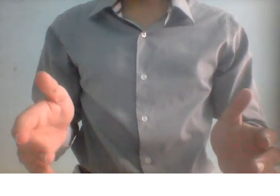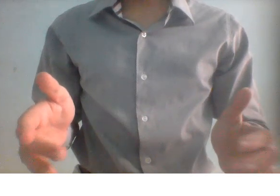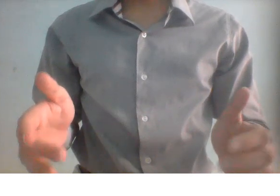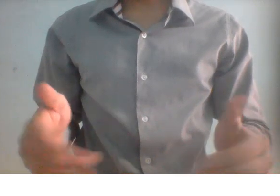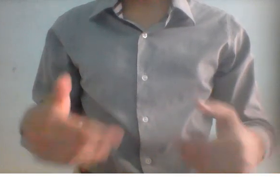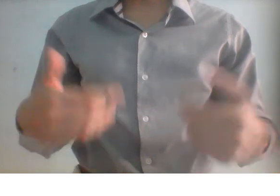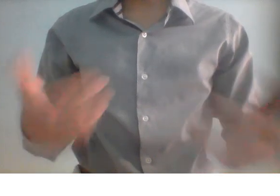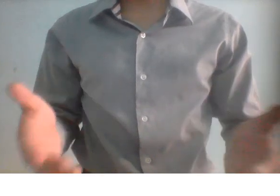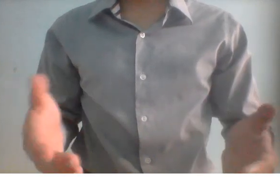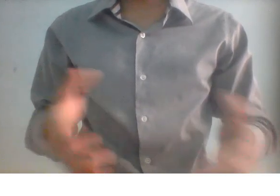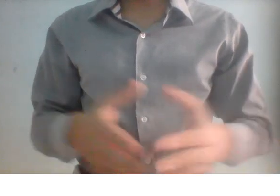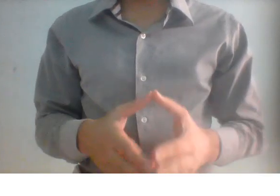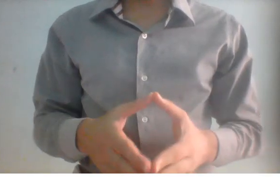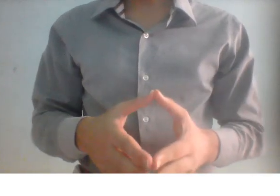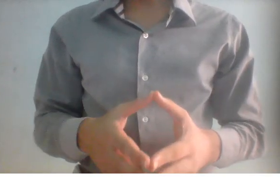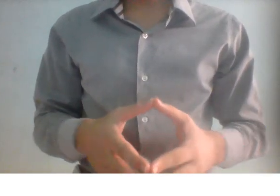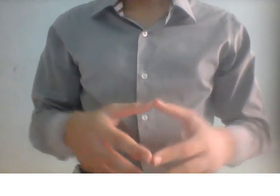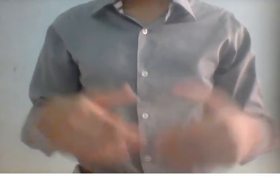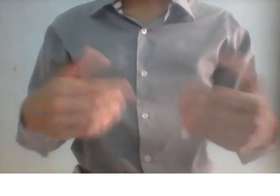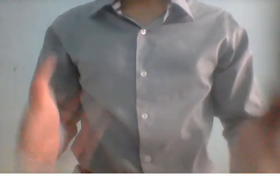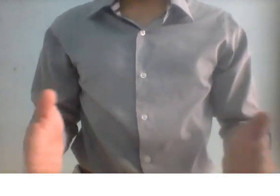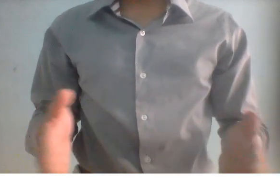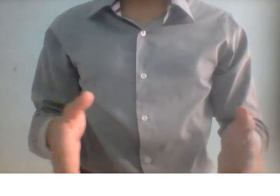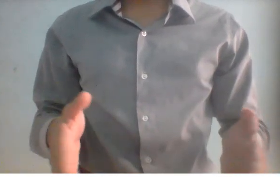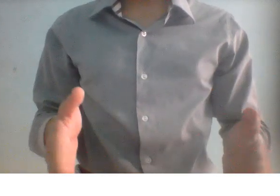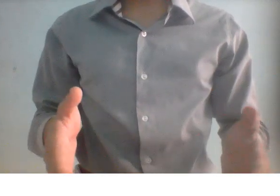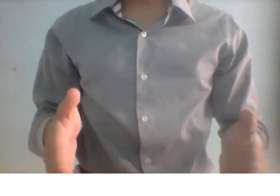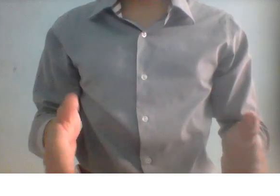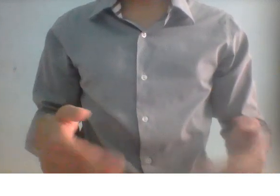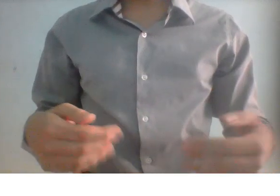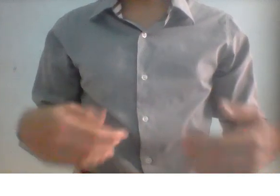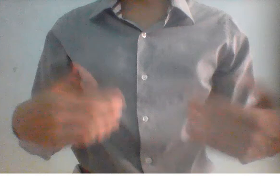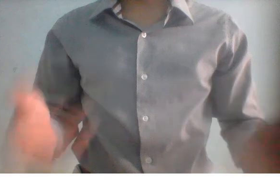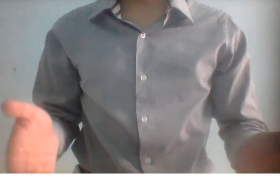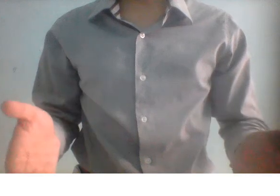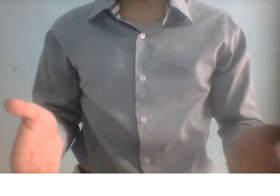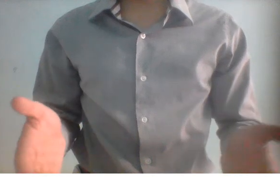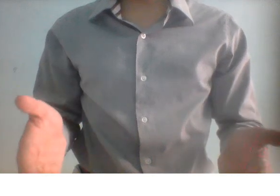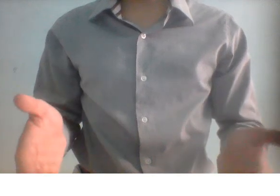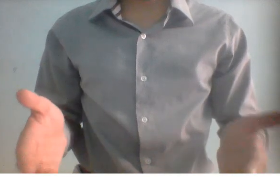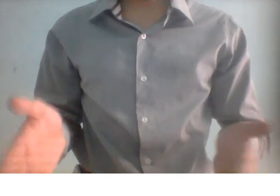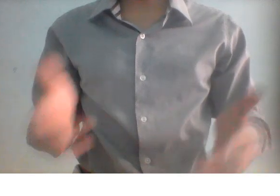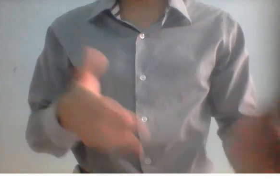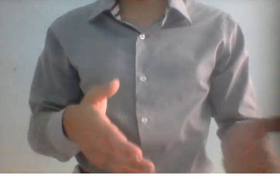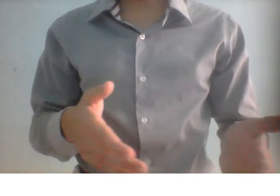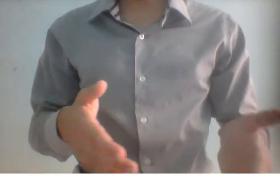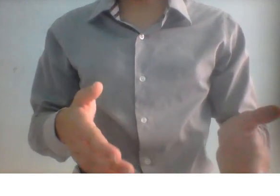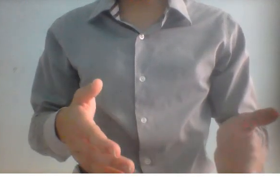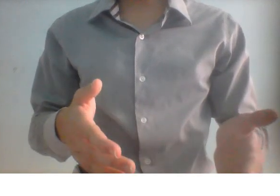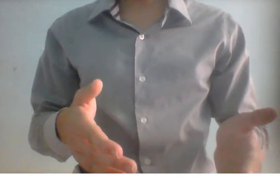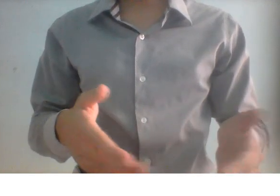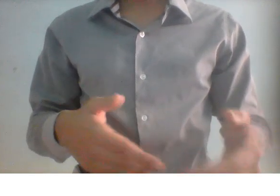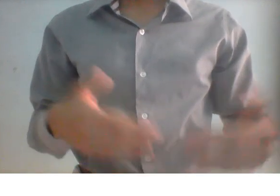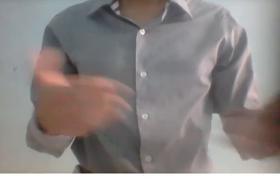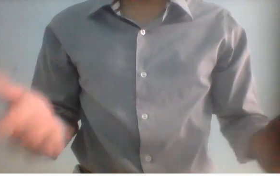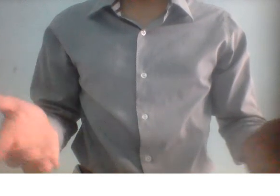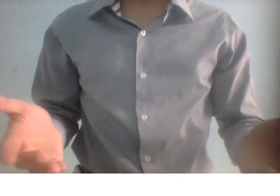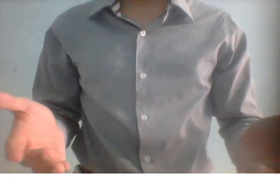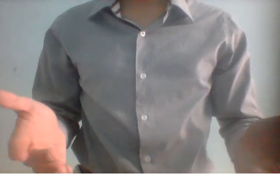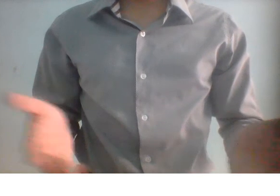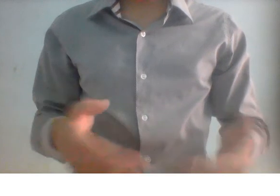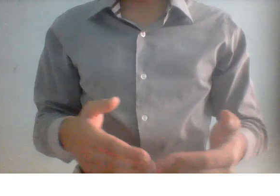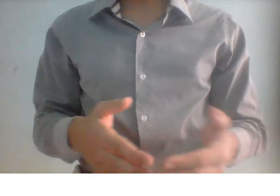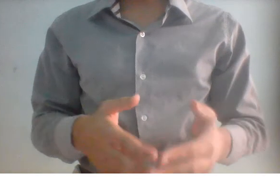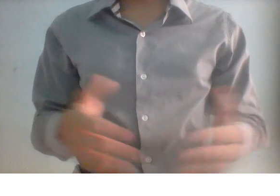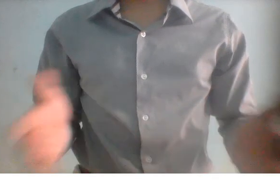buscando afectar a nadie, pero si ellos no quieren cooperar, a pesar de que se les está mostrando que se están causando afectaciones por este tipo de contrato, pues no